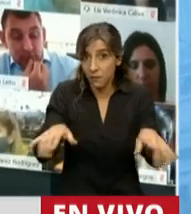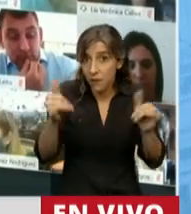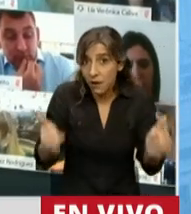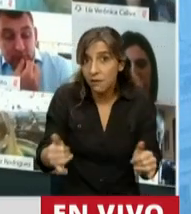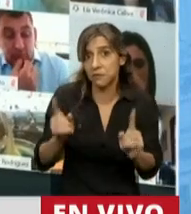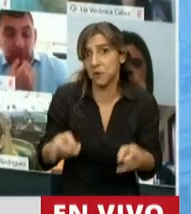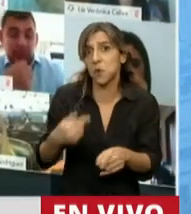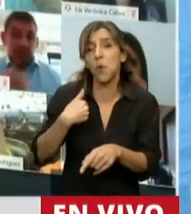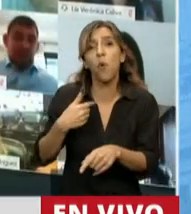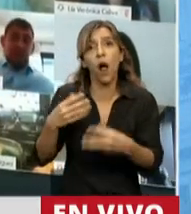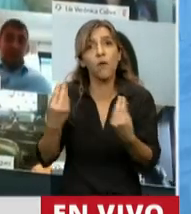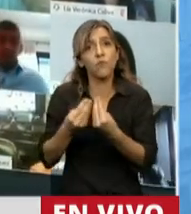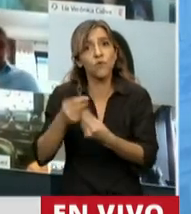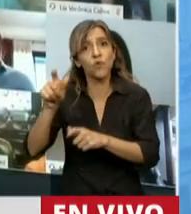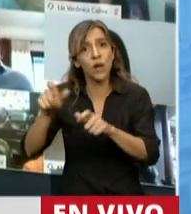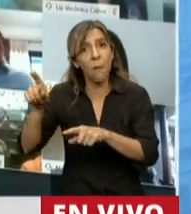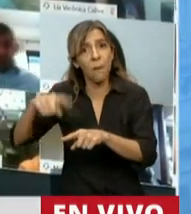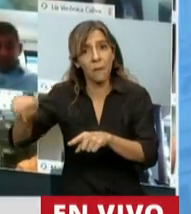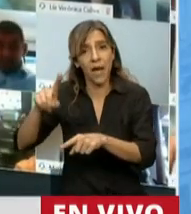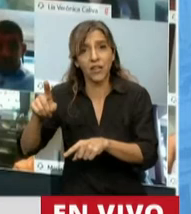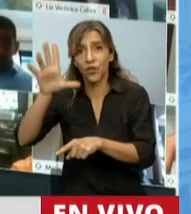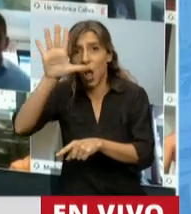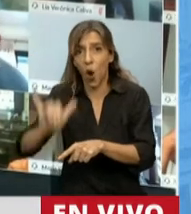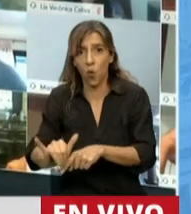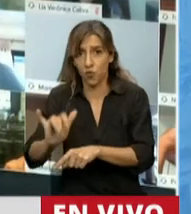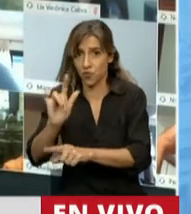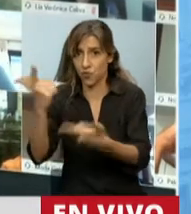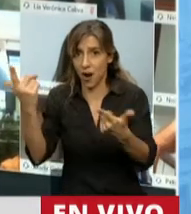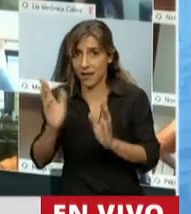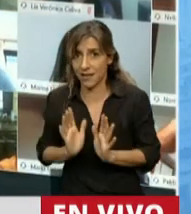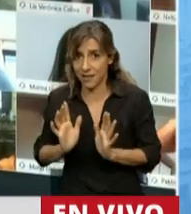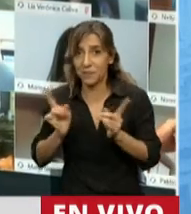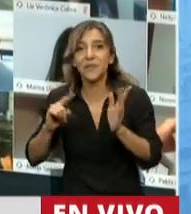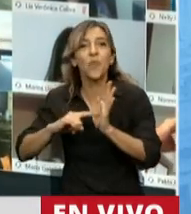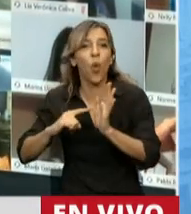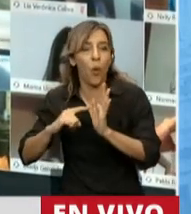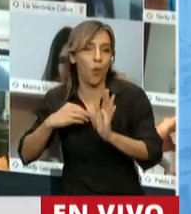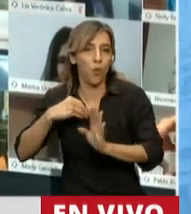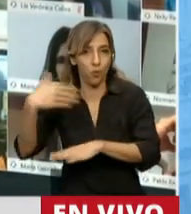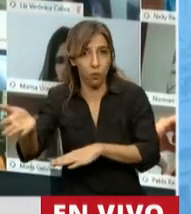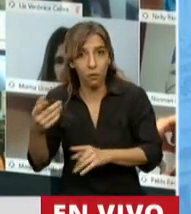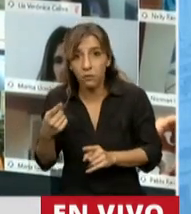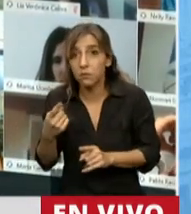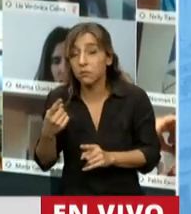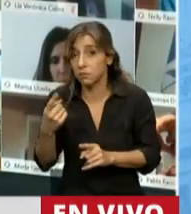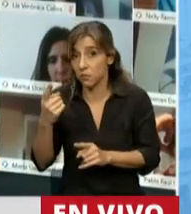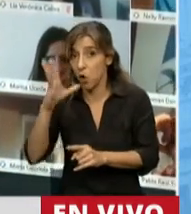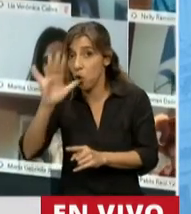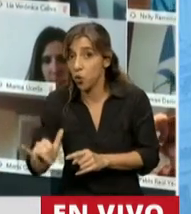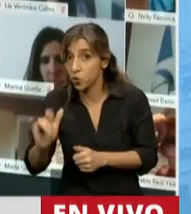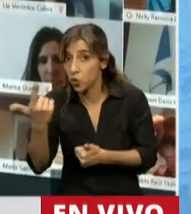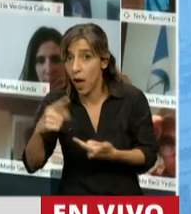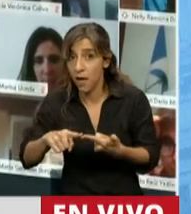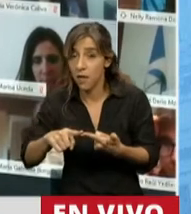pasando muy mal sin luz. Y en el conurbano bonaerense, se los digo porque vivo ahí, si no tenés luz, no tenés agua. Y si no